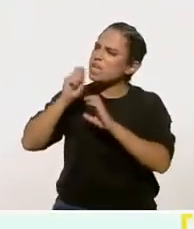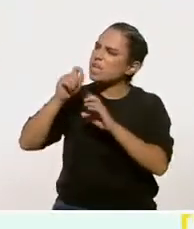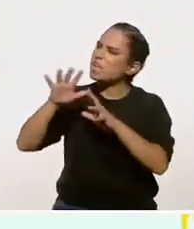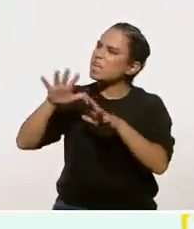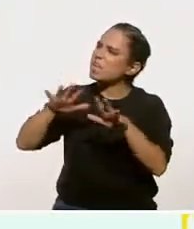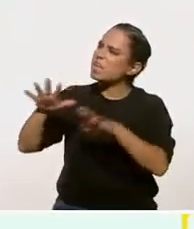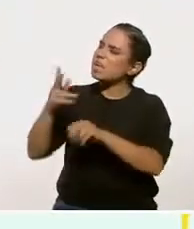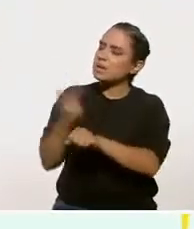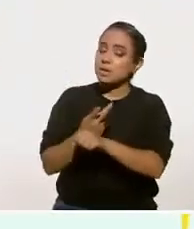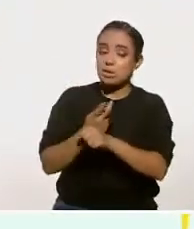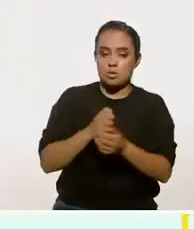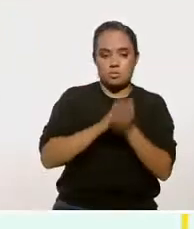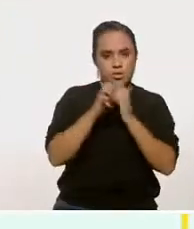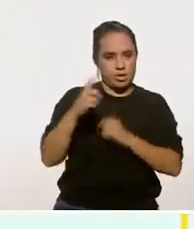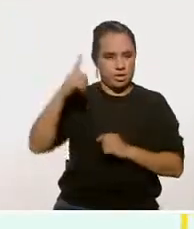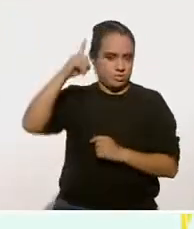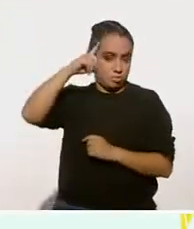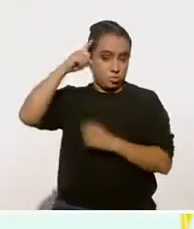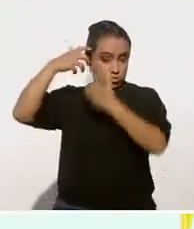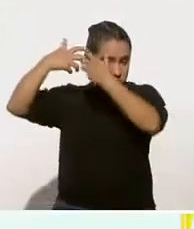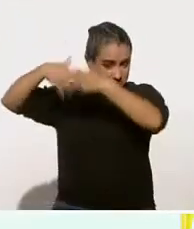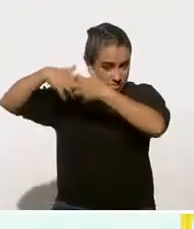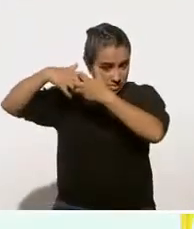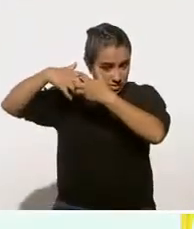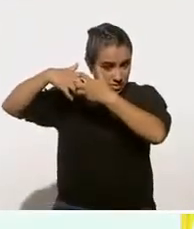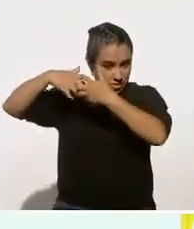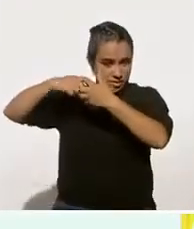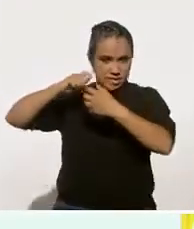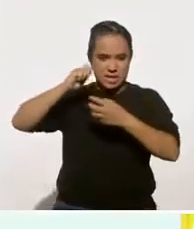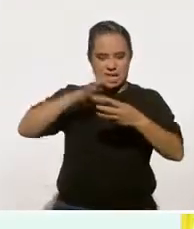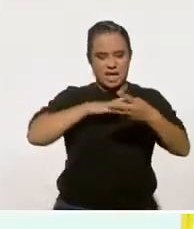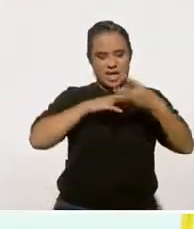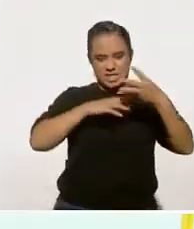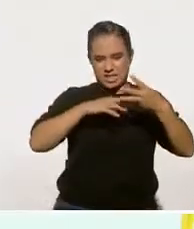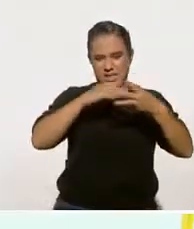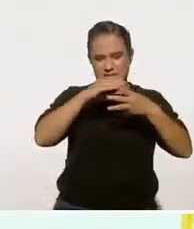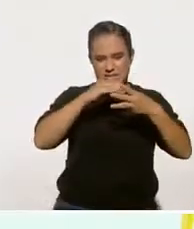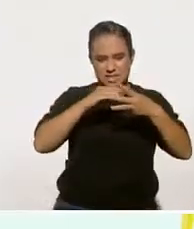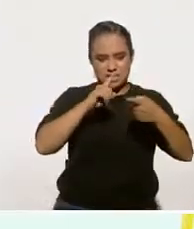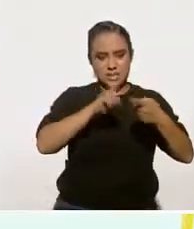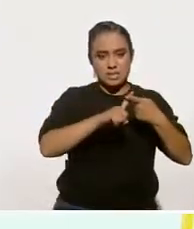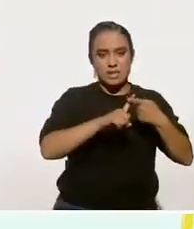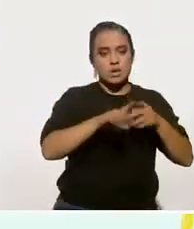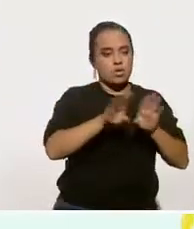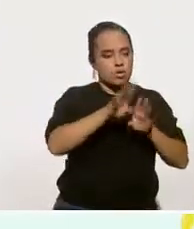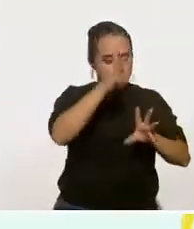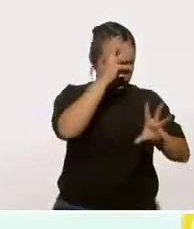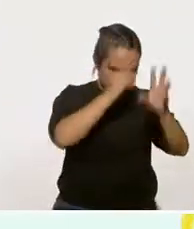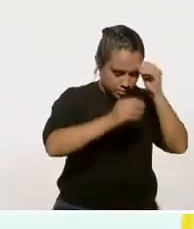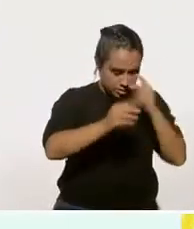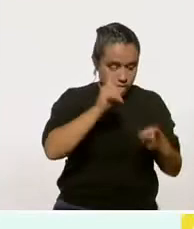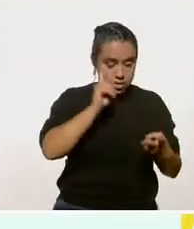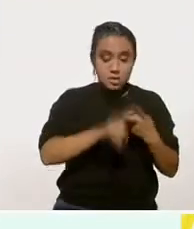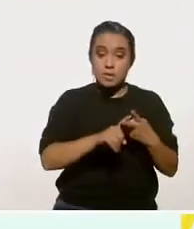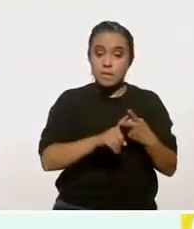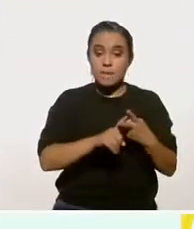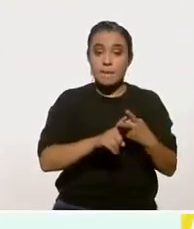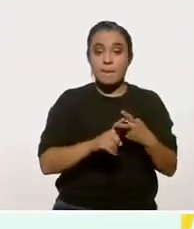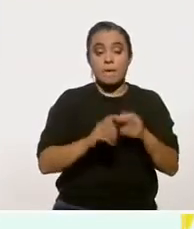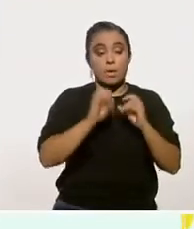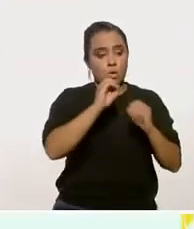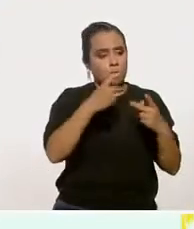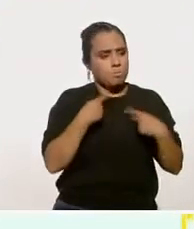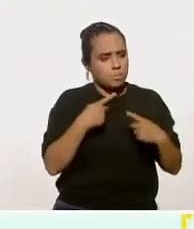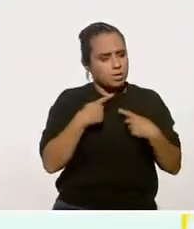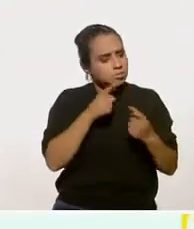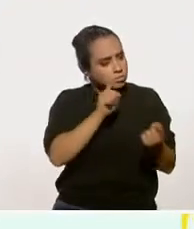que su salud mental, que va a estar en estas 3 experiencias que hablábamos, en la capacidad de aprender, en la capacidad de